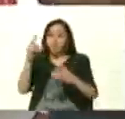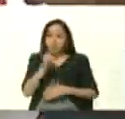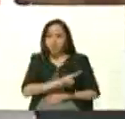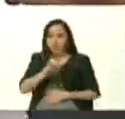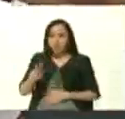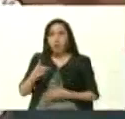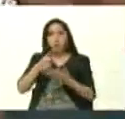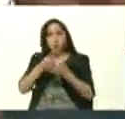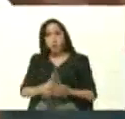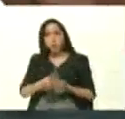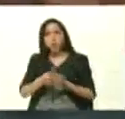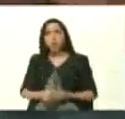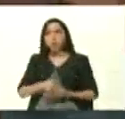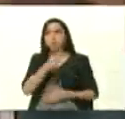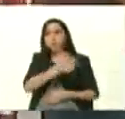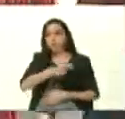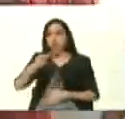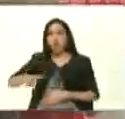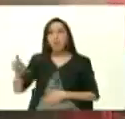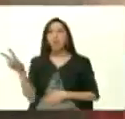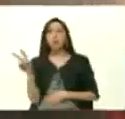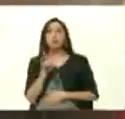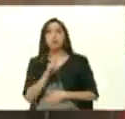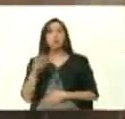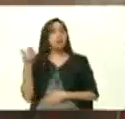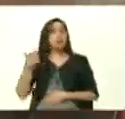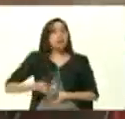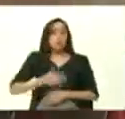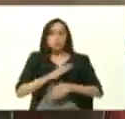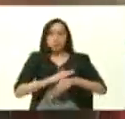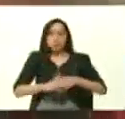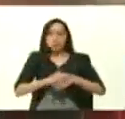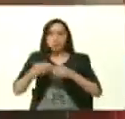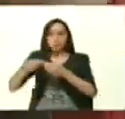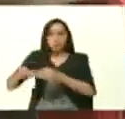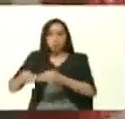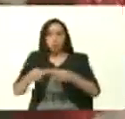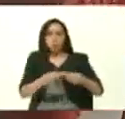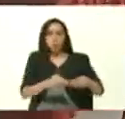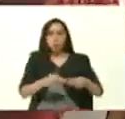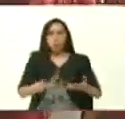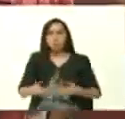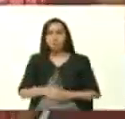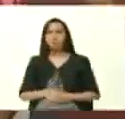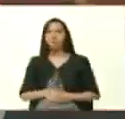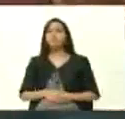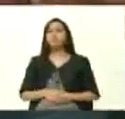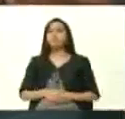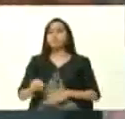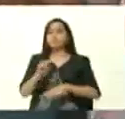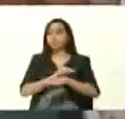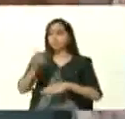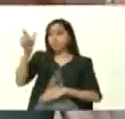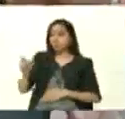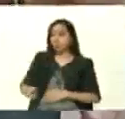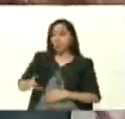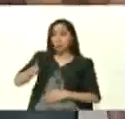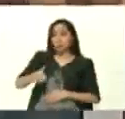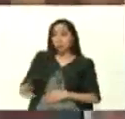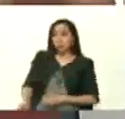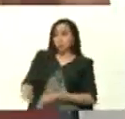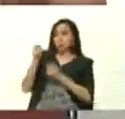para el pueblo venezolano. Muy importante, bueno, la mortadela, los huevos. Yo quiero que el ministro de Pesca nos hable